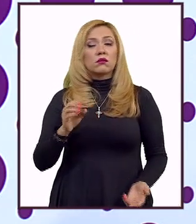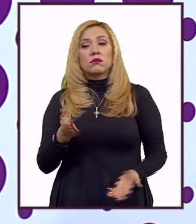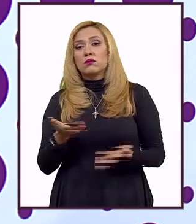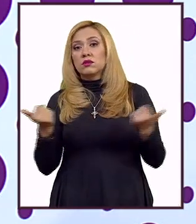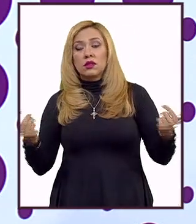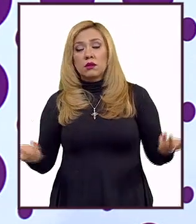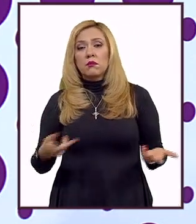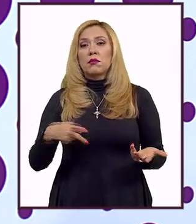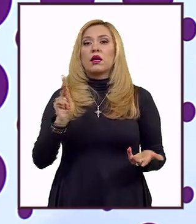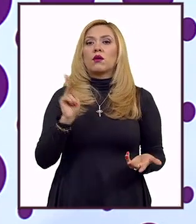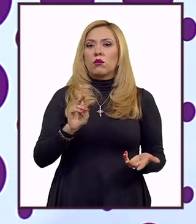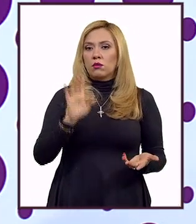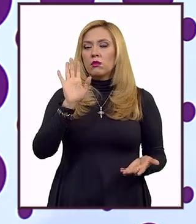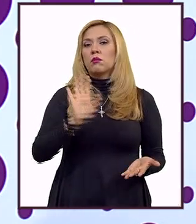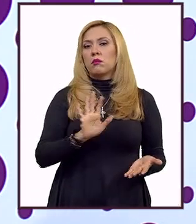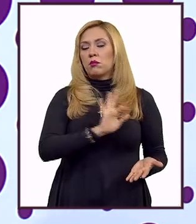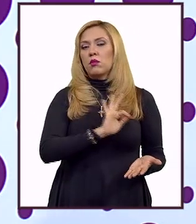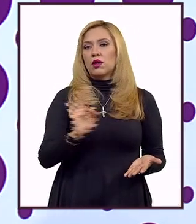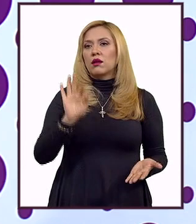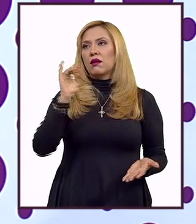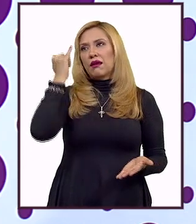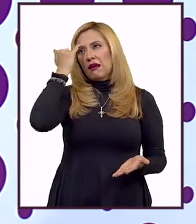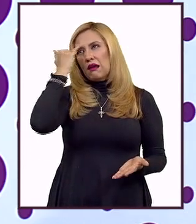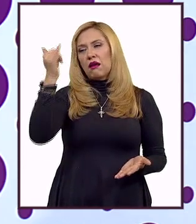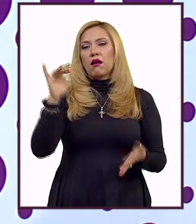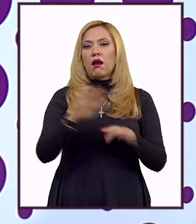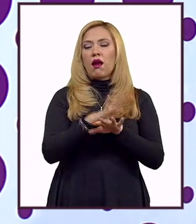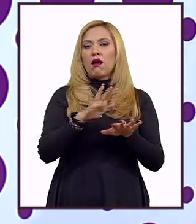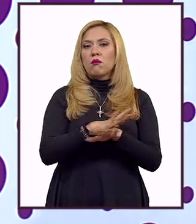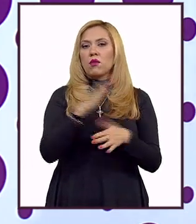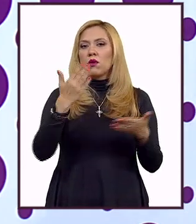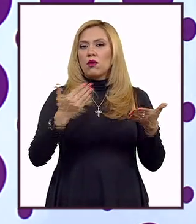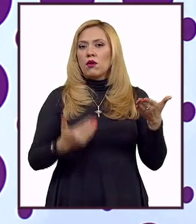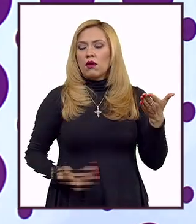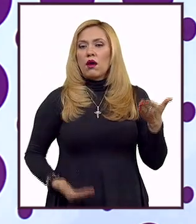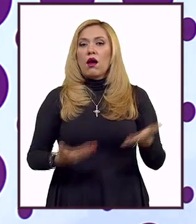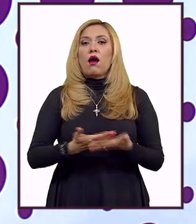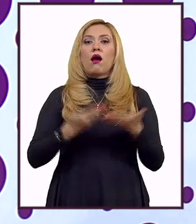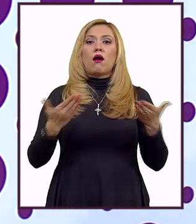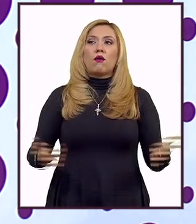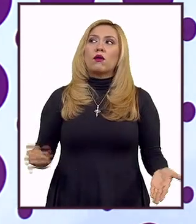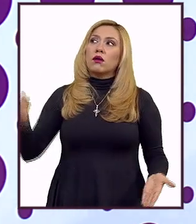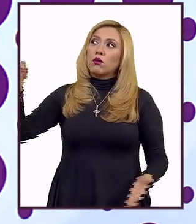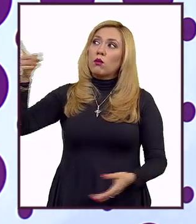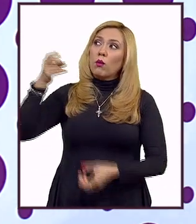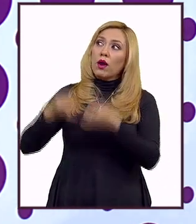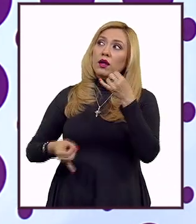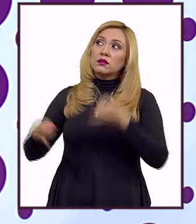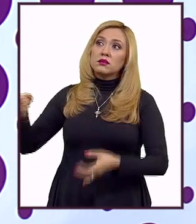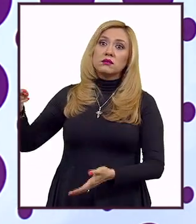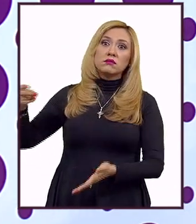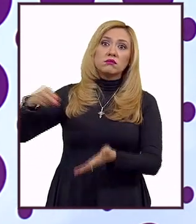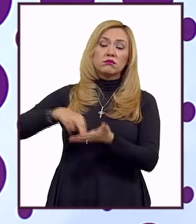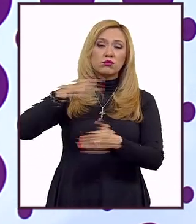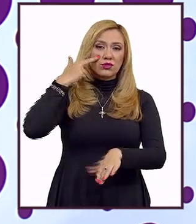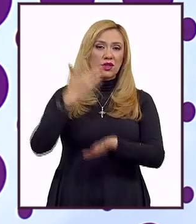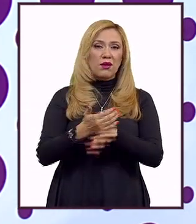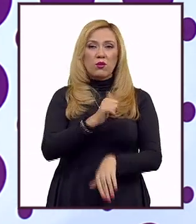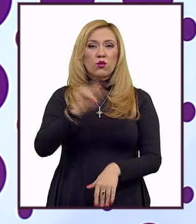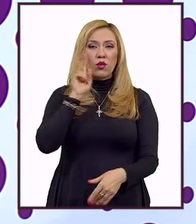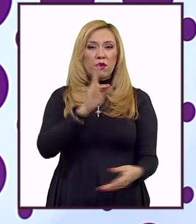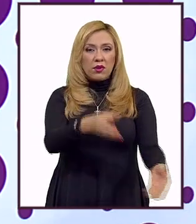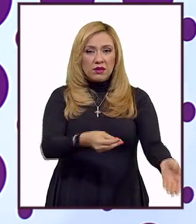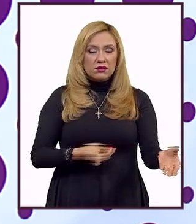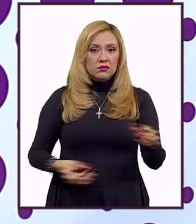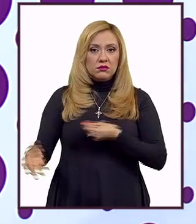esas posibles reformas que existen. Y hoy, a partir de la presencia del juez de control, creo yo que sí hemos avanzado